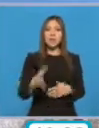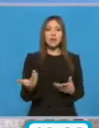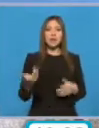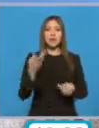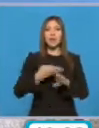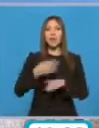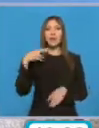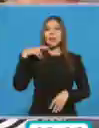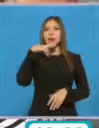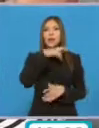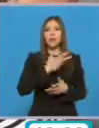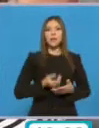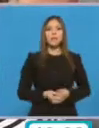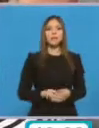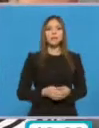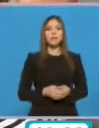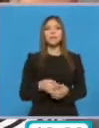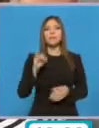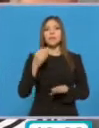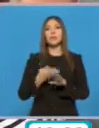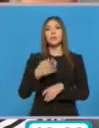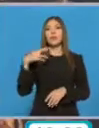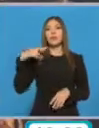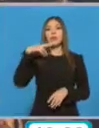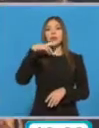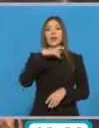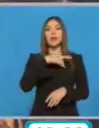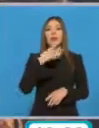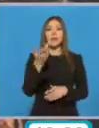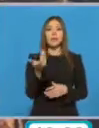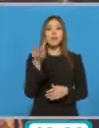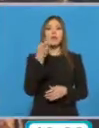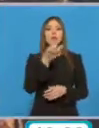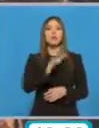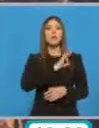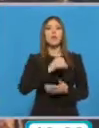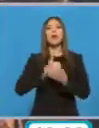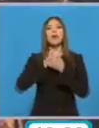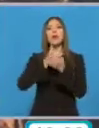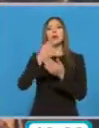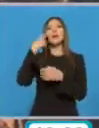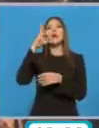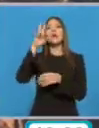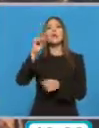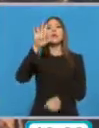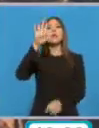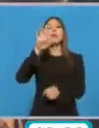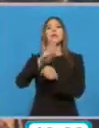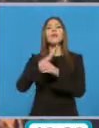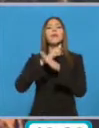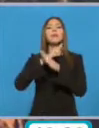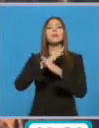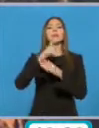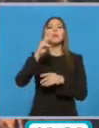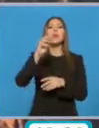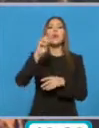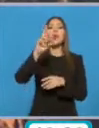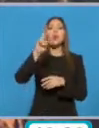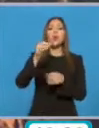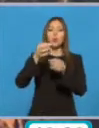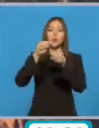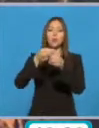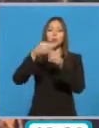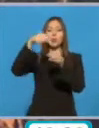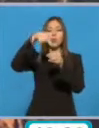muy rápido. Es muy rápido 2 porque semanas. está permitiendo el que no se obstruyan tus poros y la grasa natural de tu